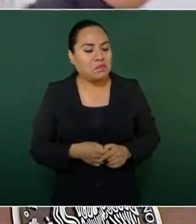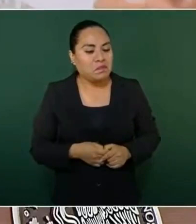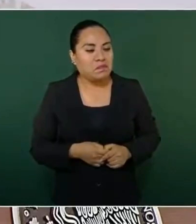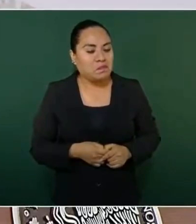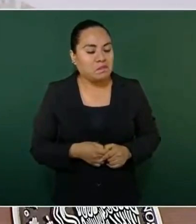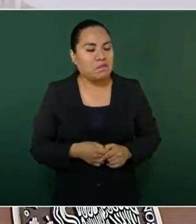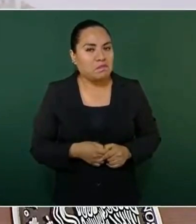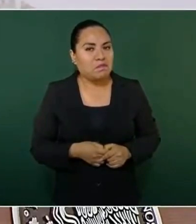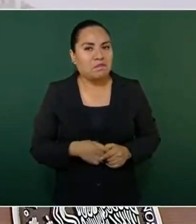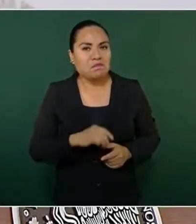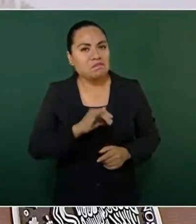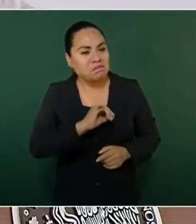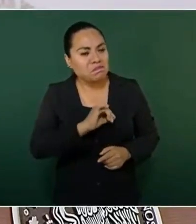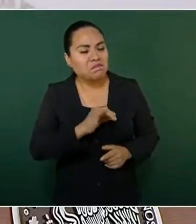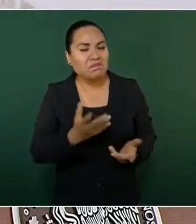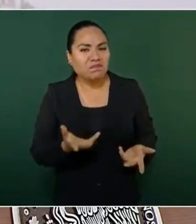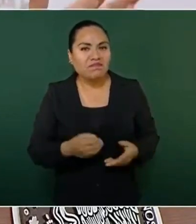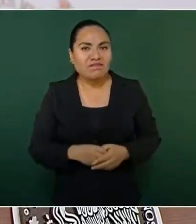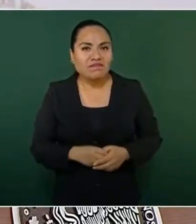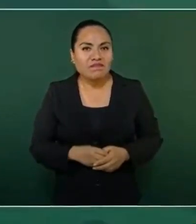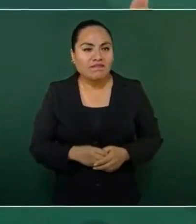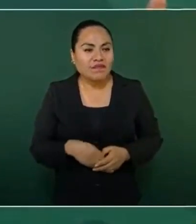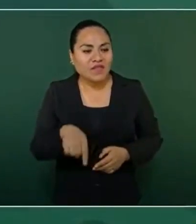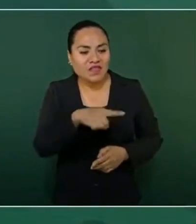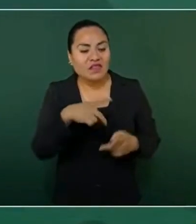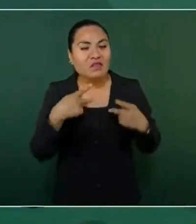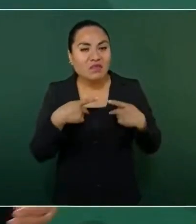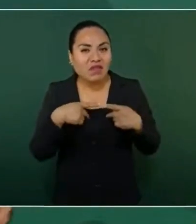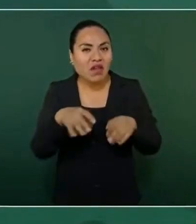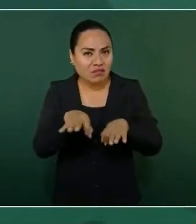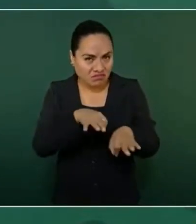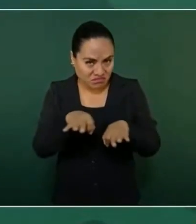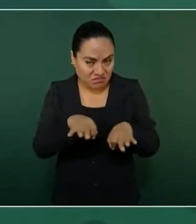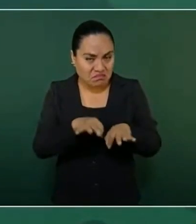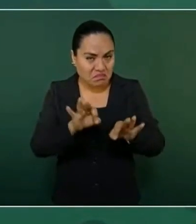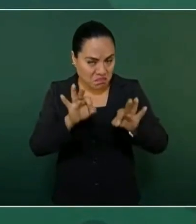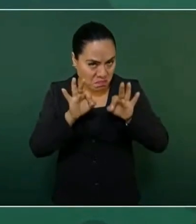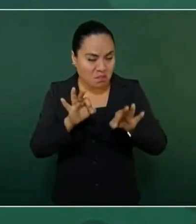claro, dice, son trabajadores muy buenos,